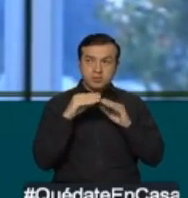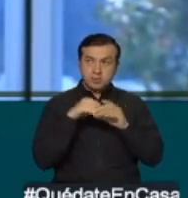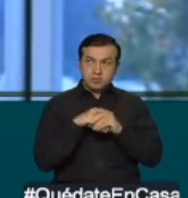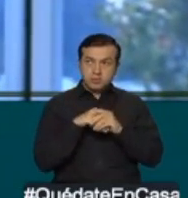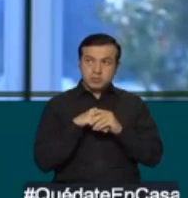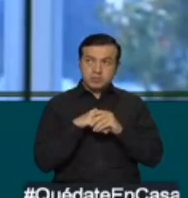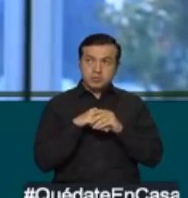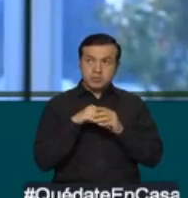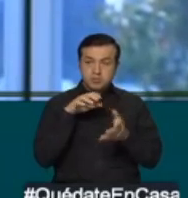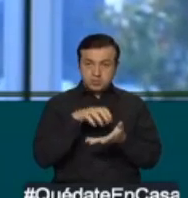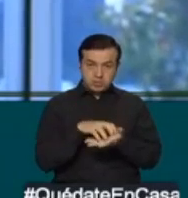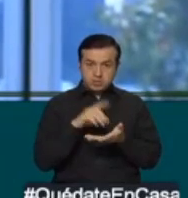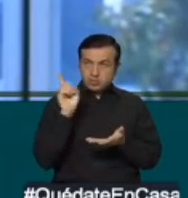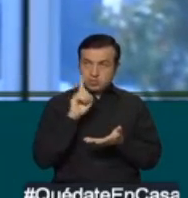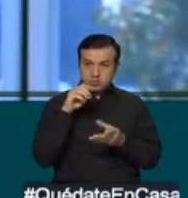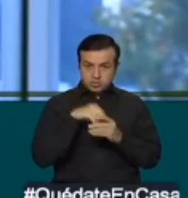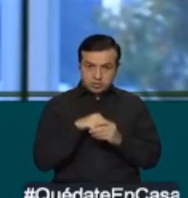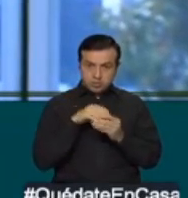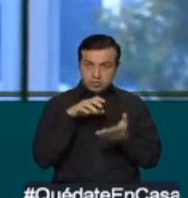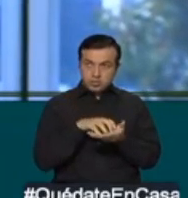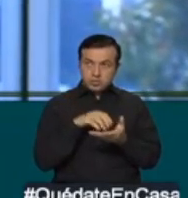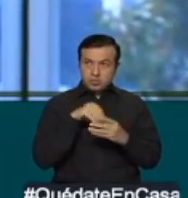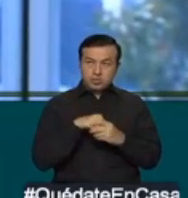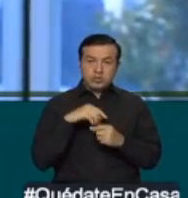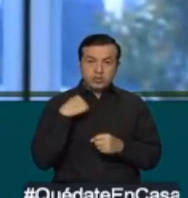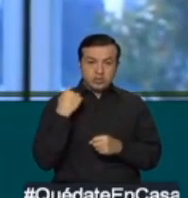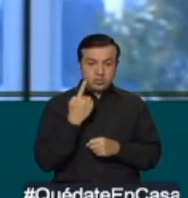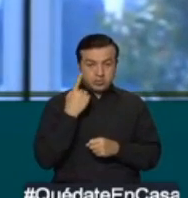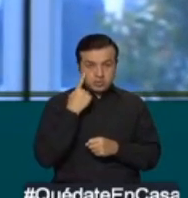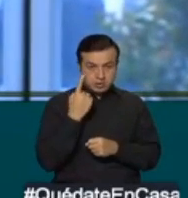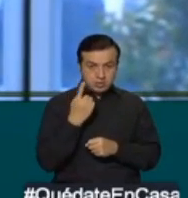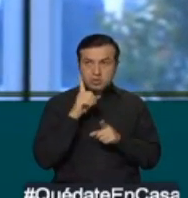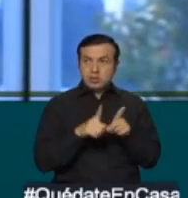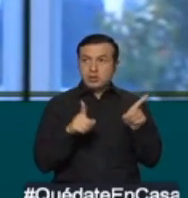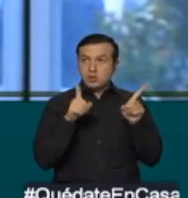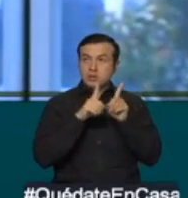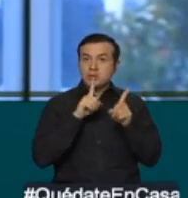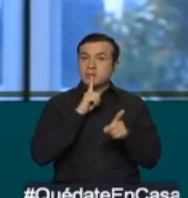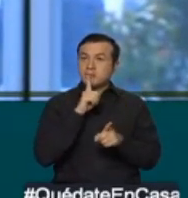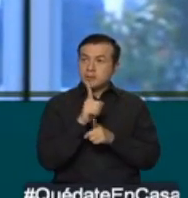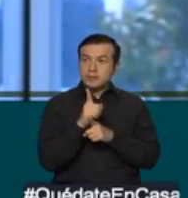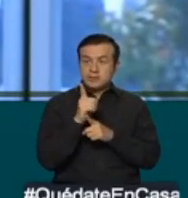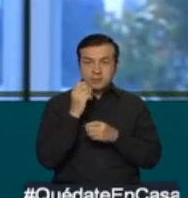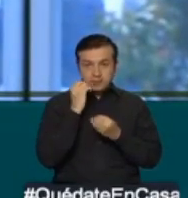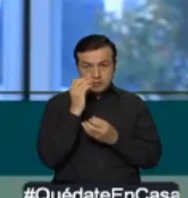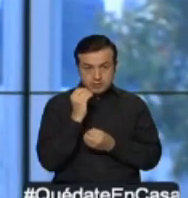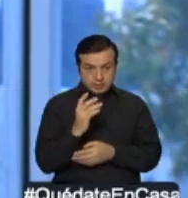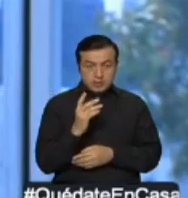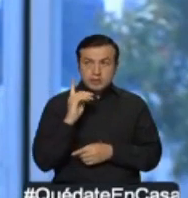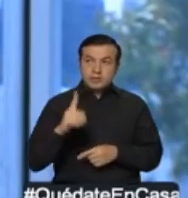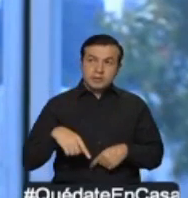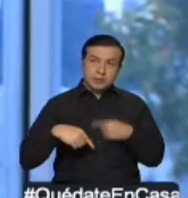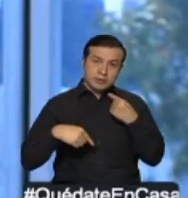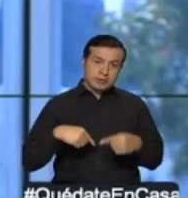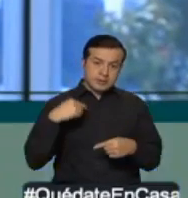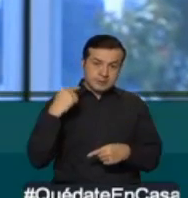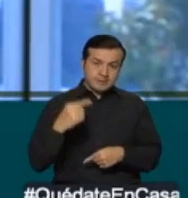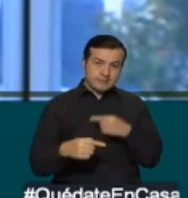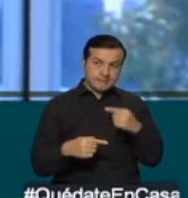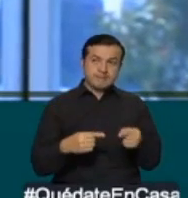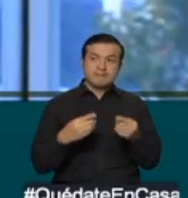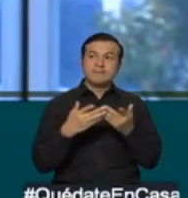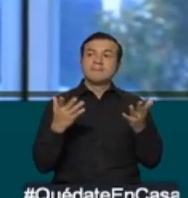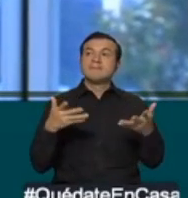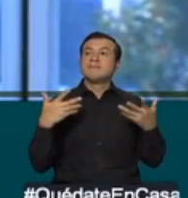a esa provincia el registro que nosotros tenemos y los datos confirmados que se emiten cada día son datos que